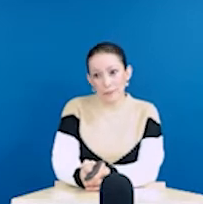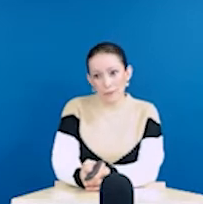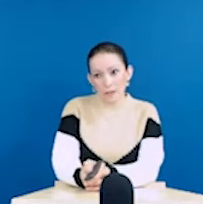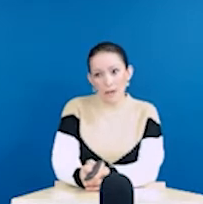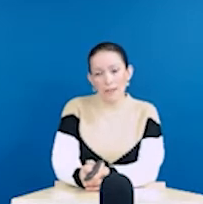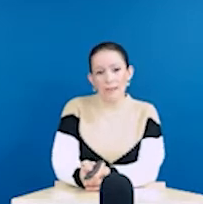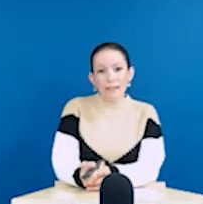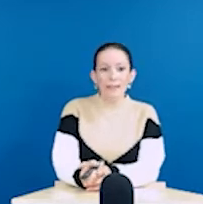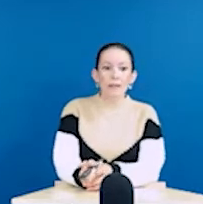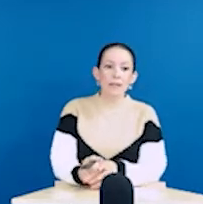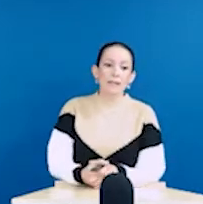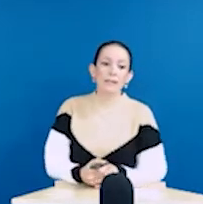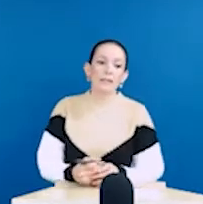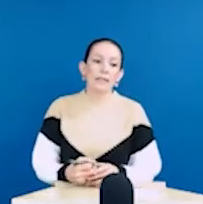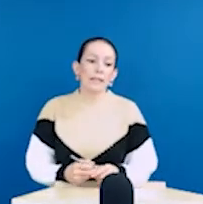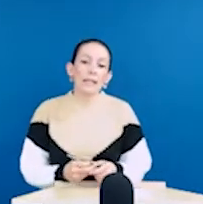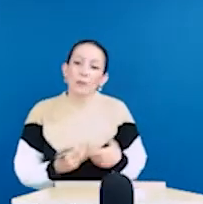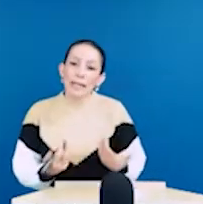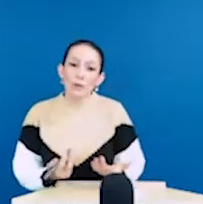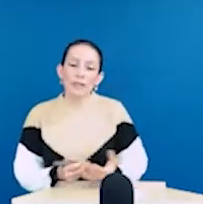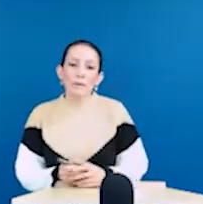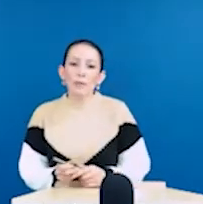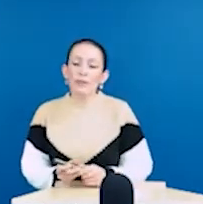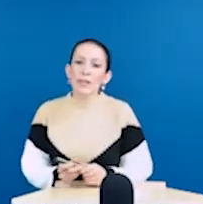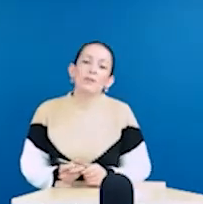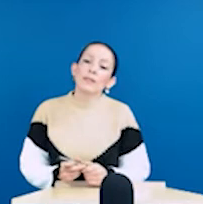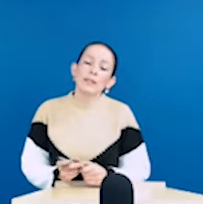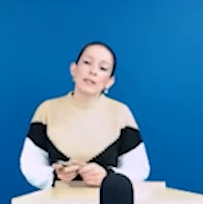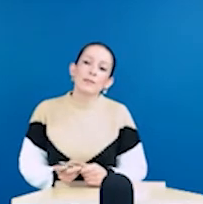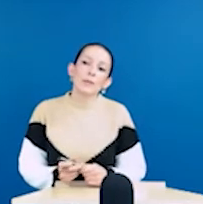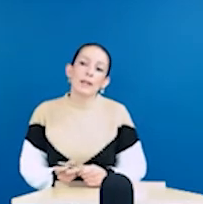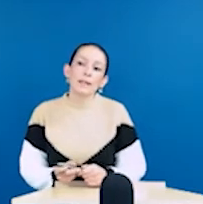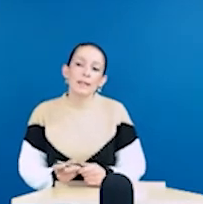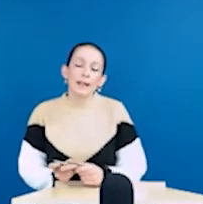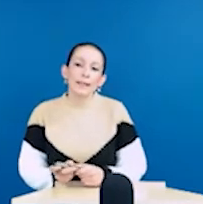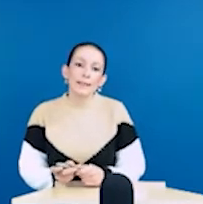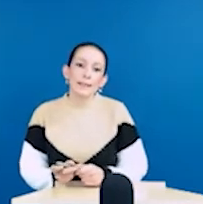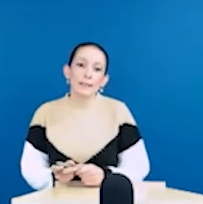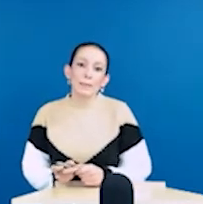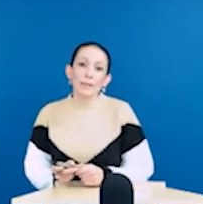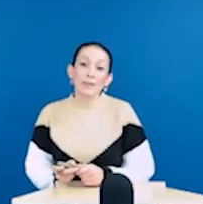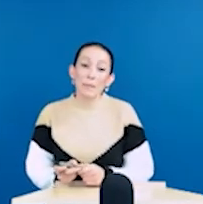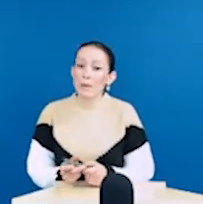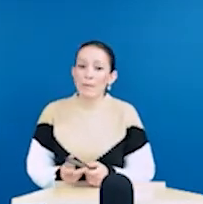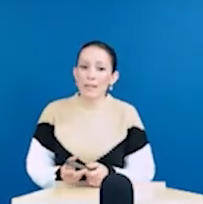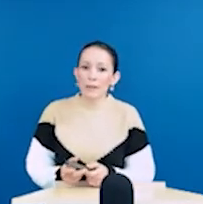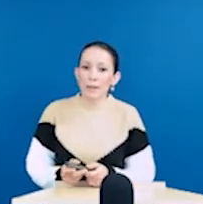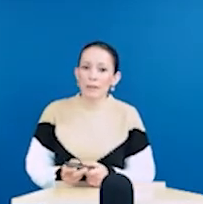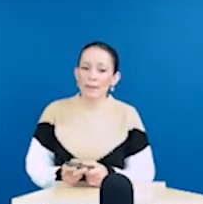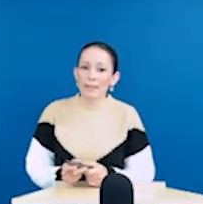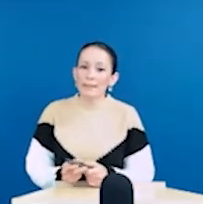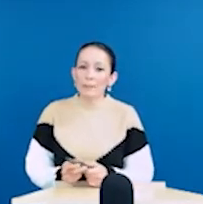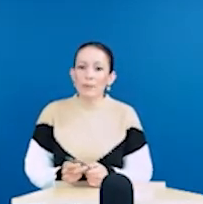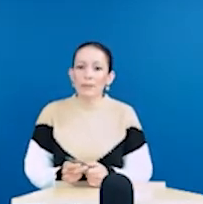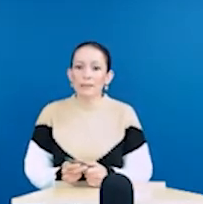porque desafortunadamente los hábitos que ellos tienen en su hogar hacen que este peso sea muy